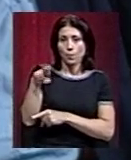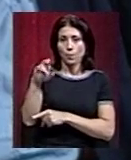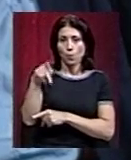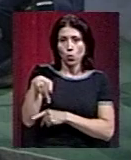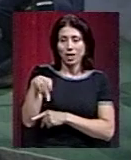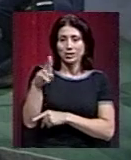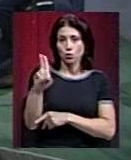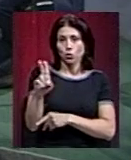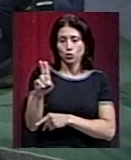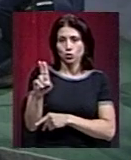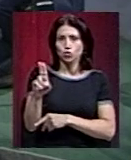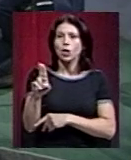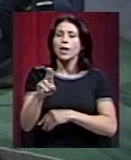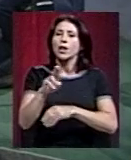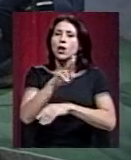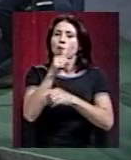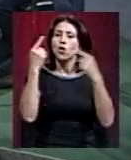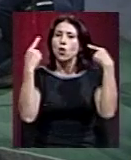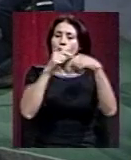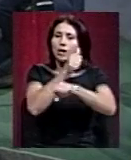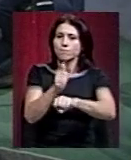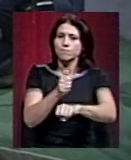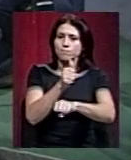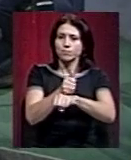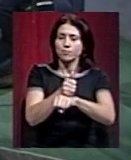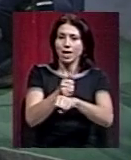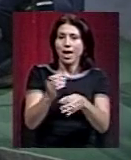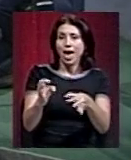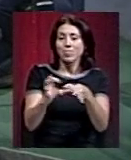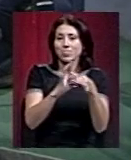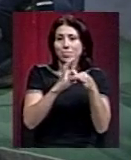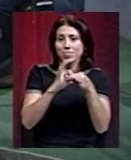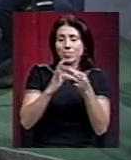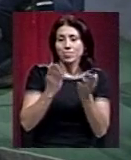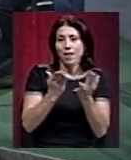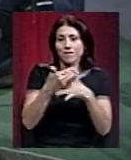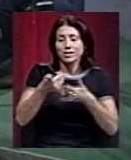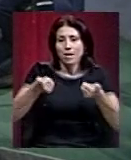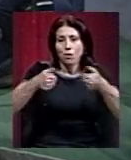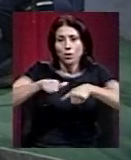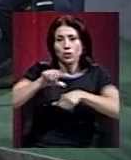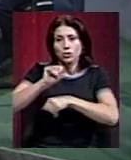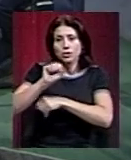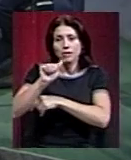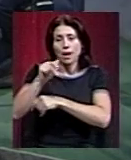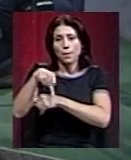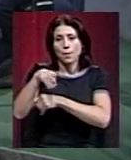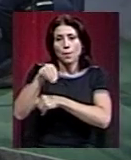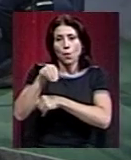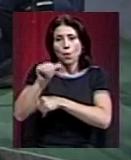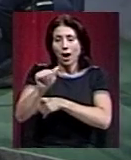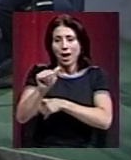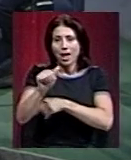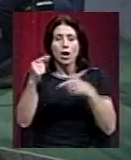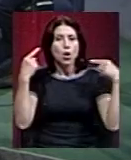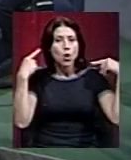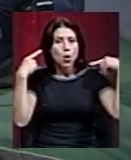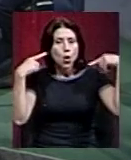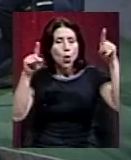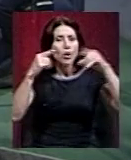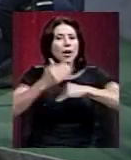efectiva, cuando logra mediante el acuerdo de Zapuá el proceso que culminó con el desmantelamiento de la